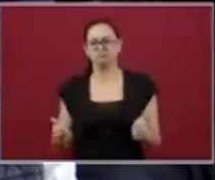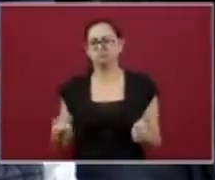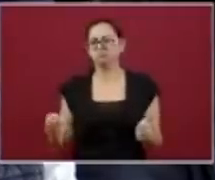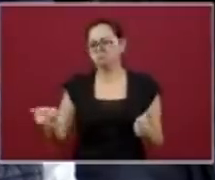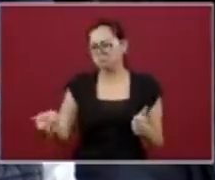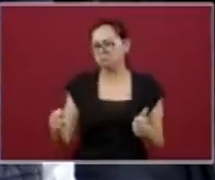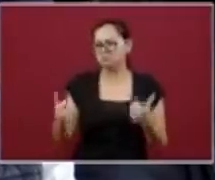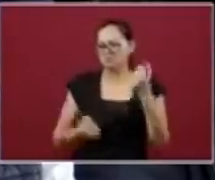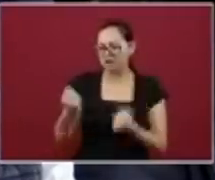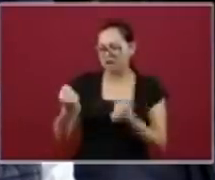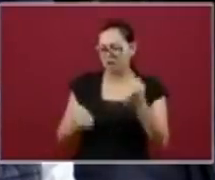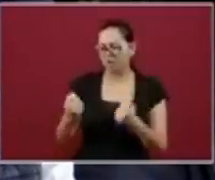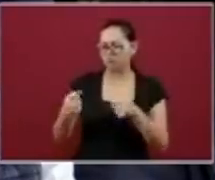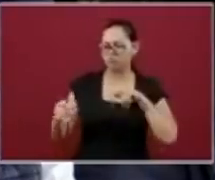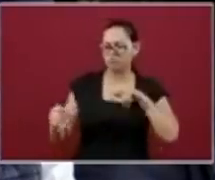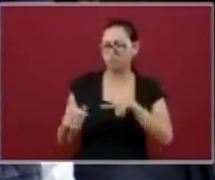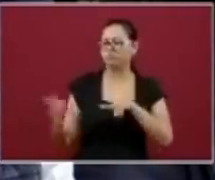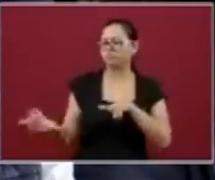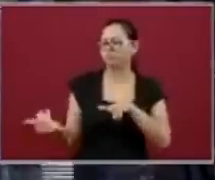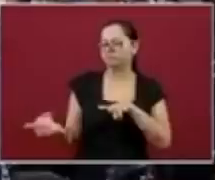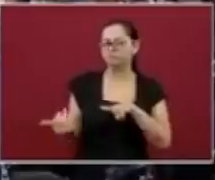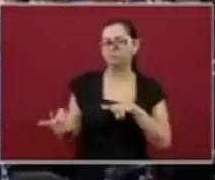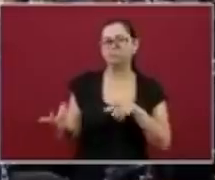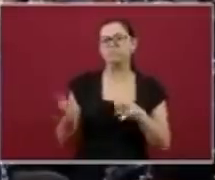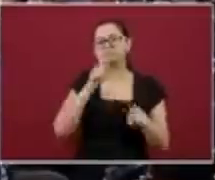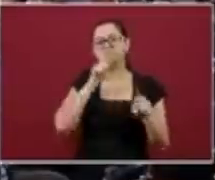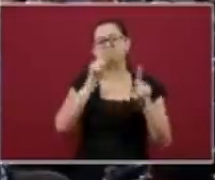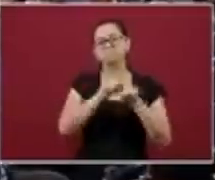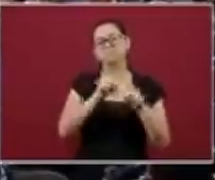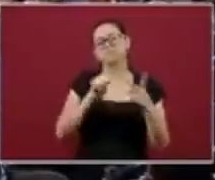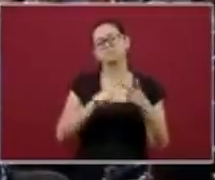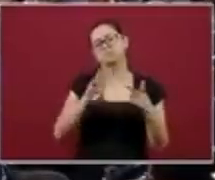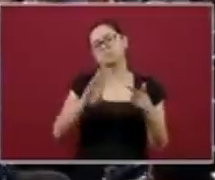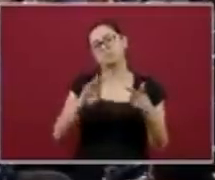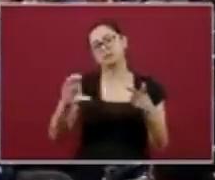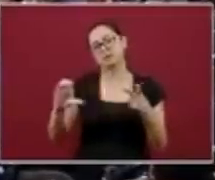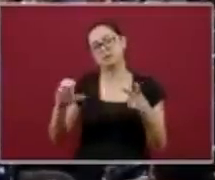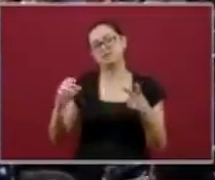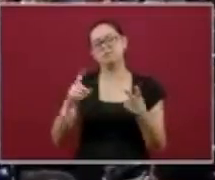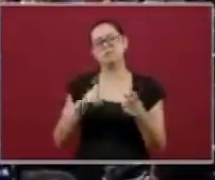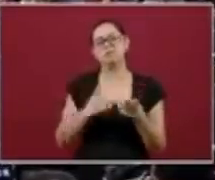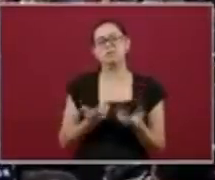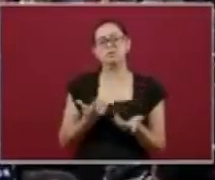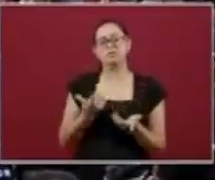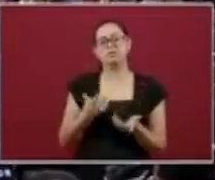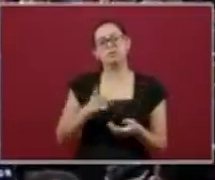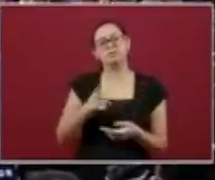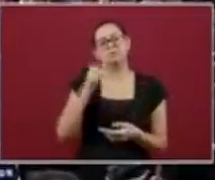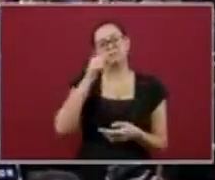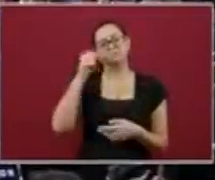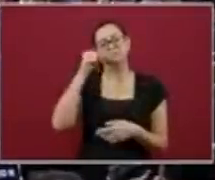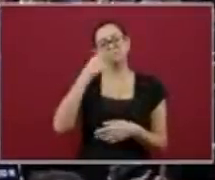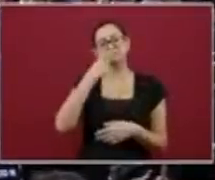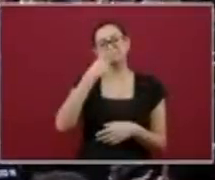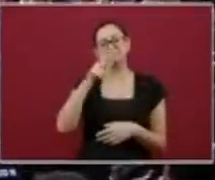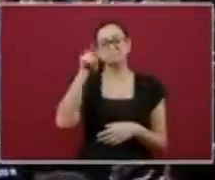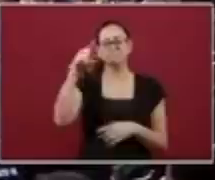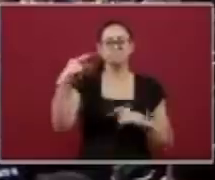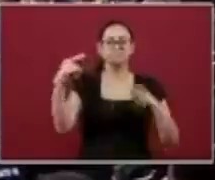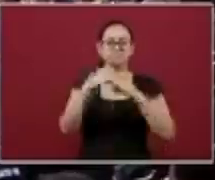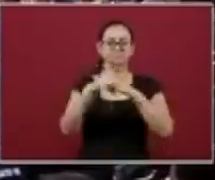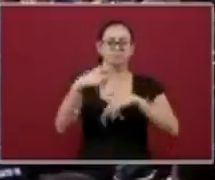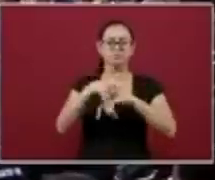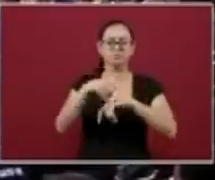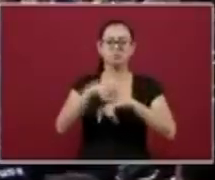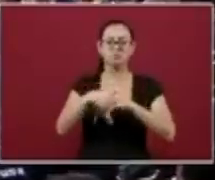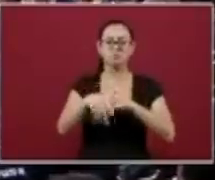obtienen recursos. Esto también ocurre en Baja California. Ayer que usted estaba hablando de la carretera federal número 15,